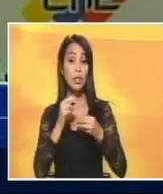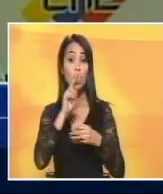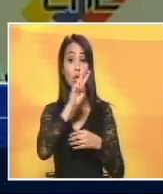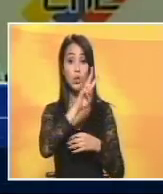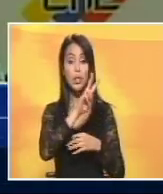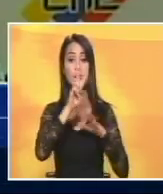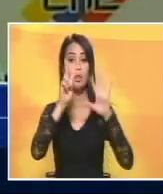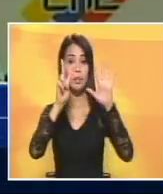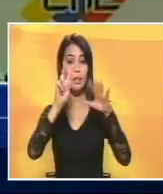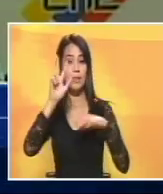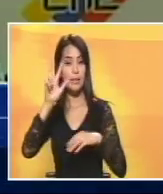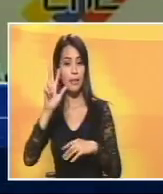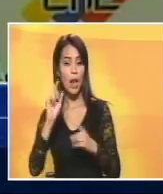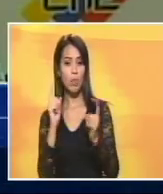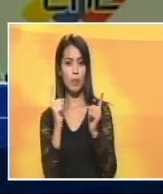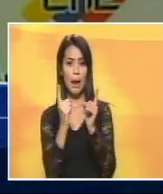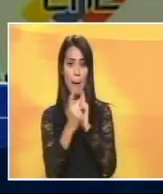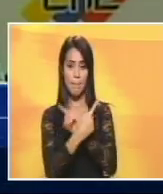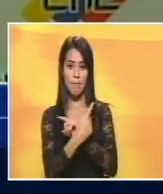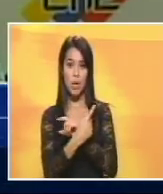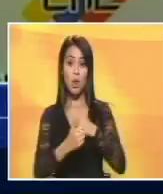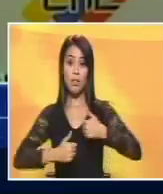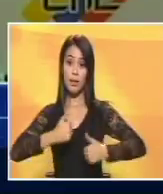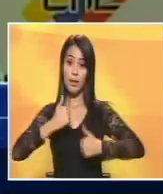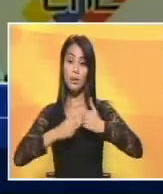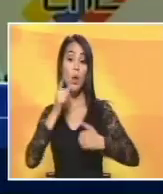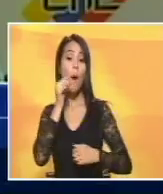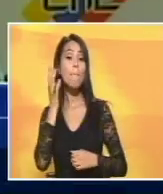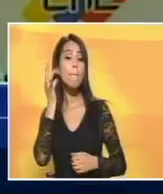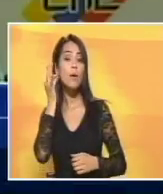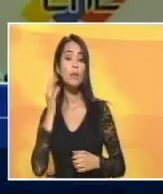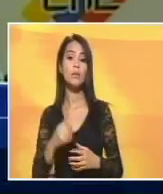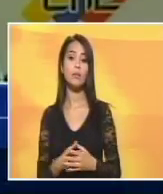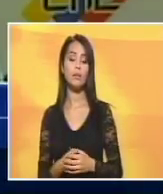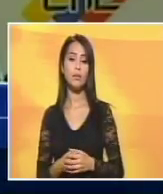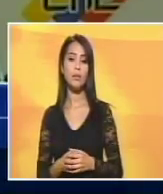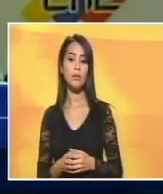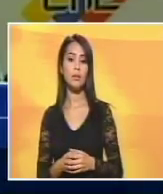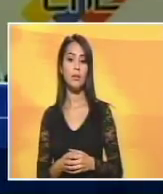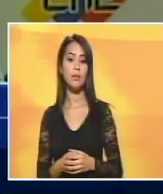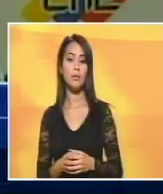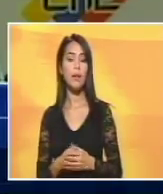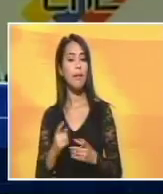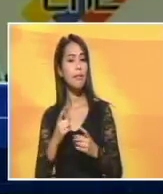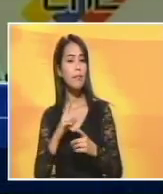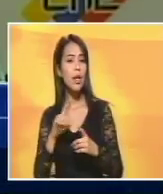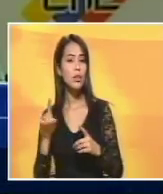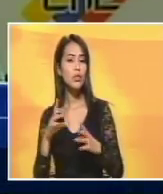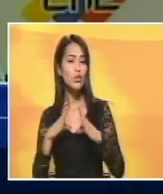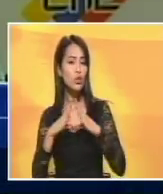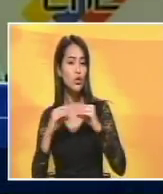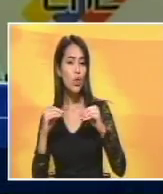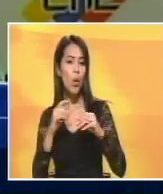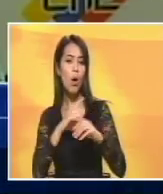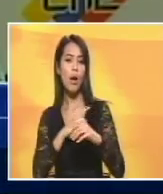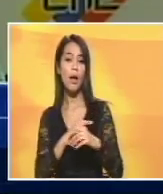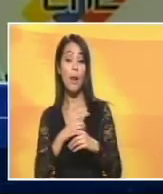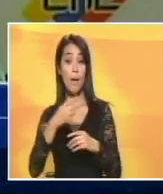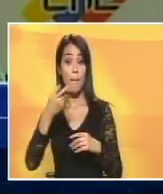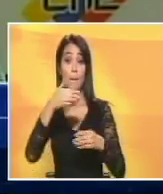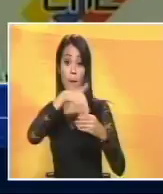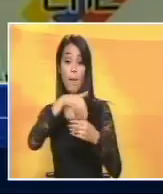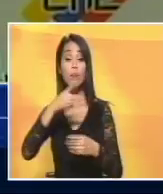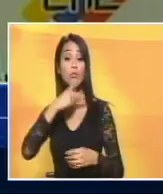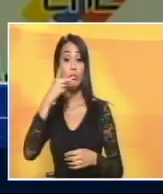233 sustituciones de candidatas y candidatos por parte de todas las fuerzas